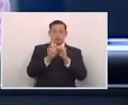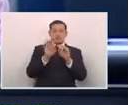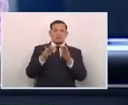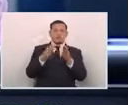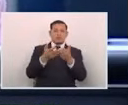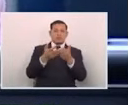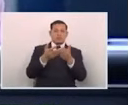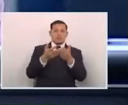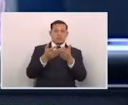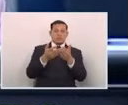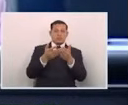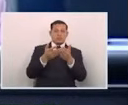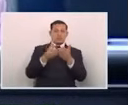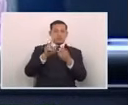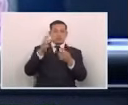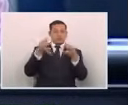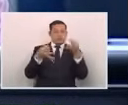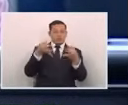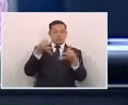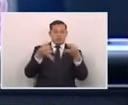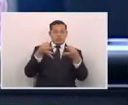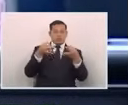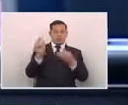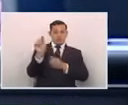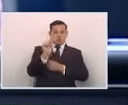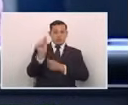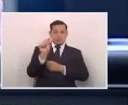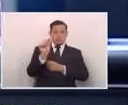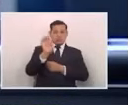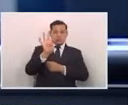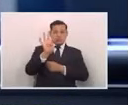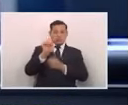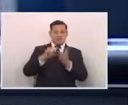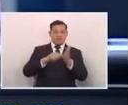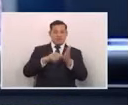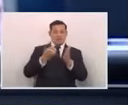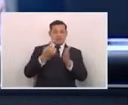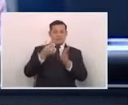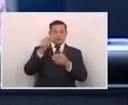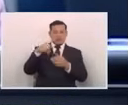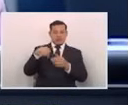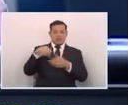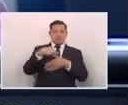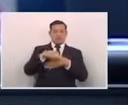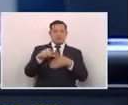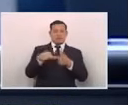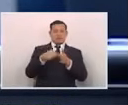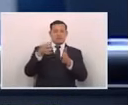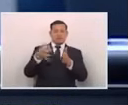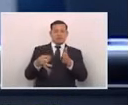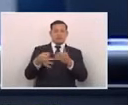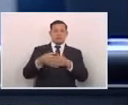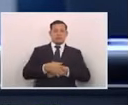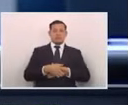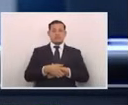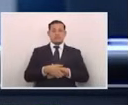de esa cortina de impunidad que ha permitido cuatro veces esta Asamblea Legislativa?